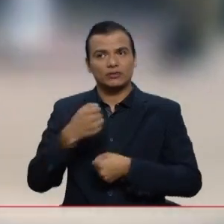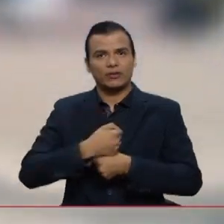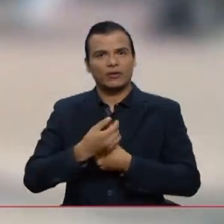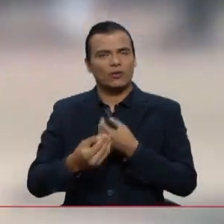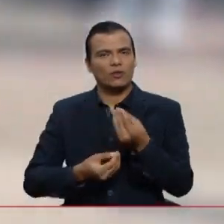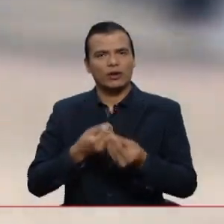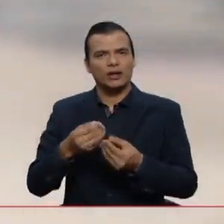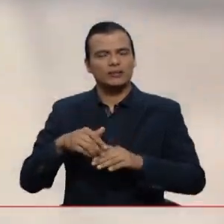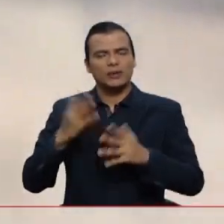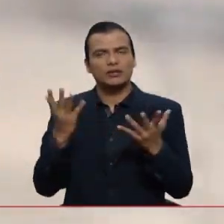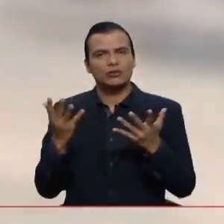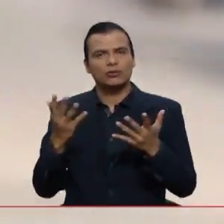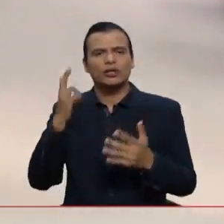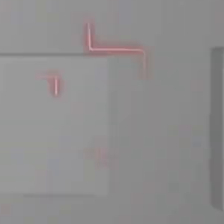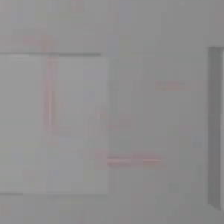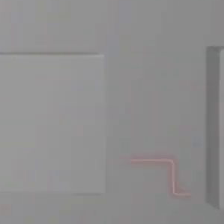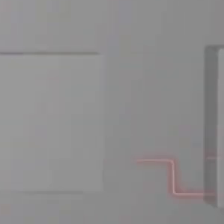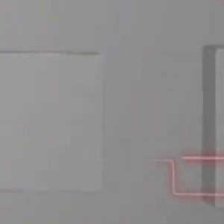del Darién.